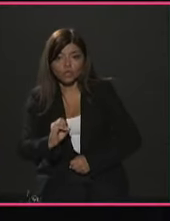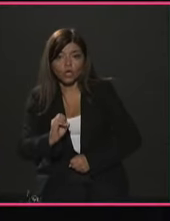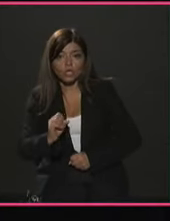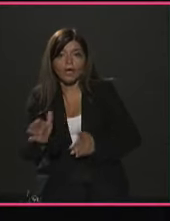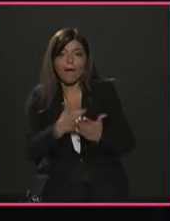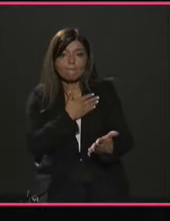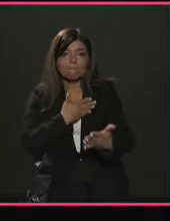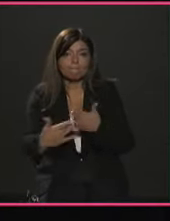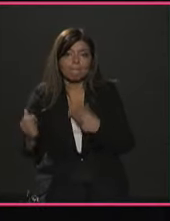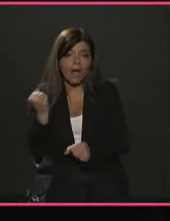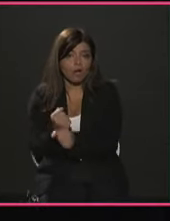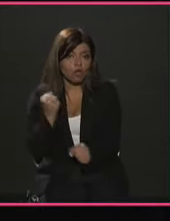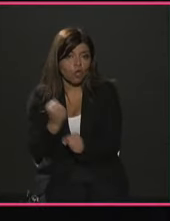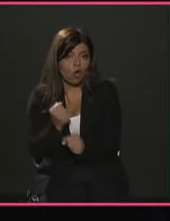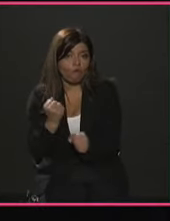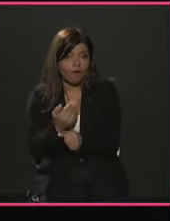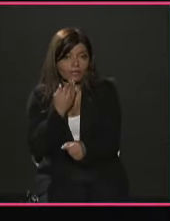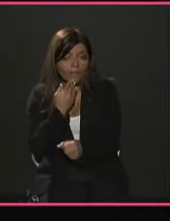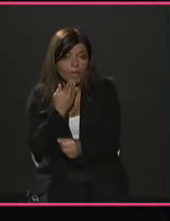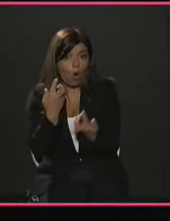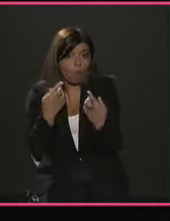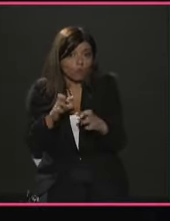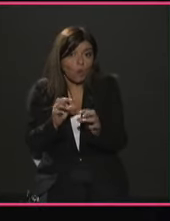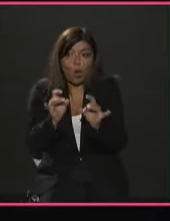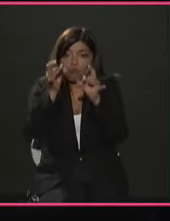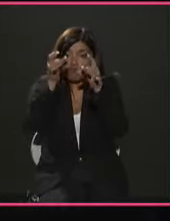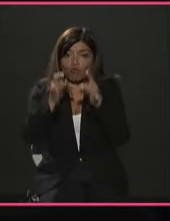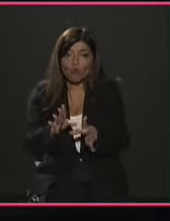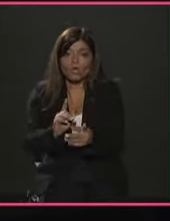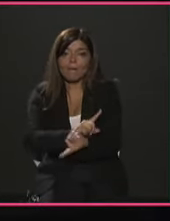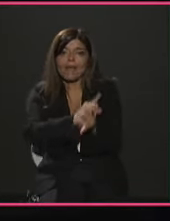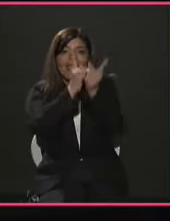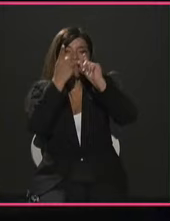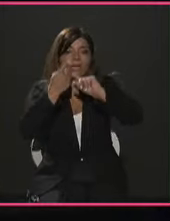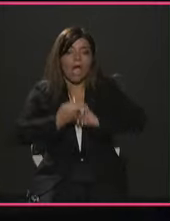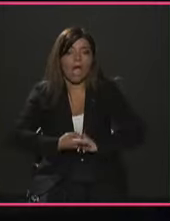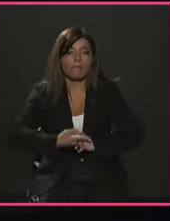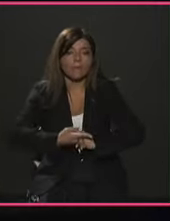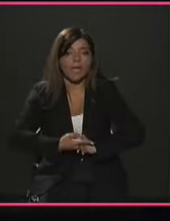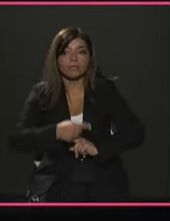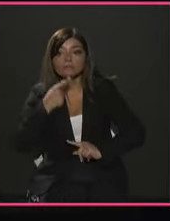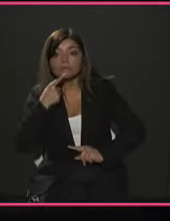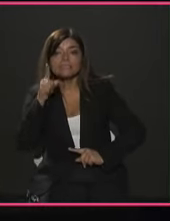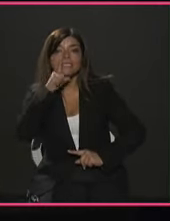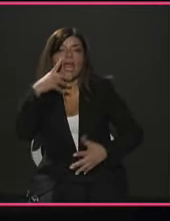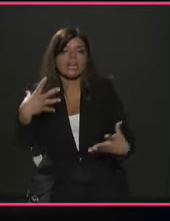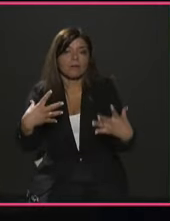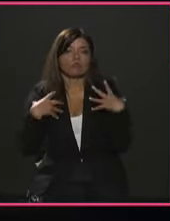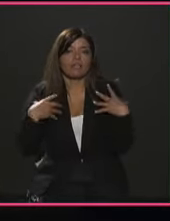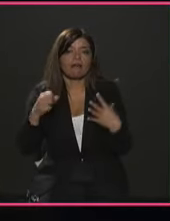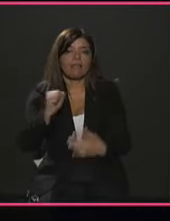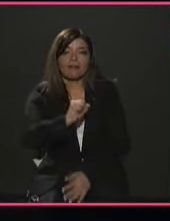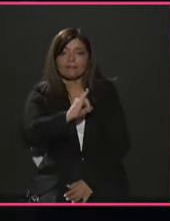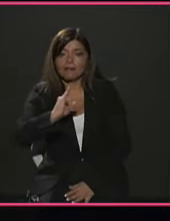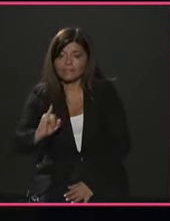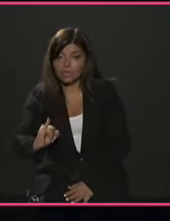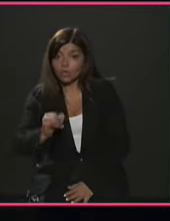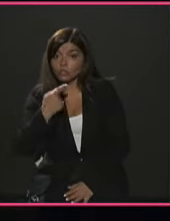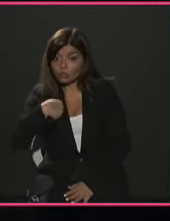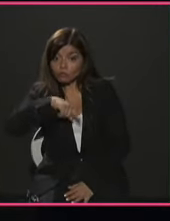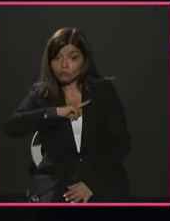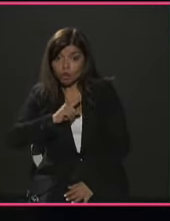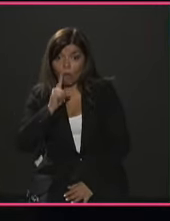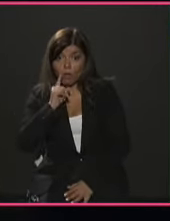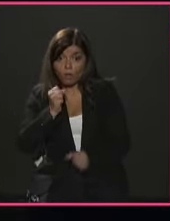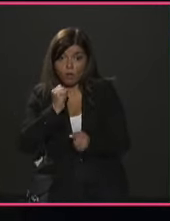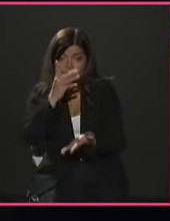obra y por lo tanto tiene una posibilidad única para poder cambiar la gobernanza de la Inteligencia artificial Pero la verdad